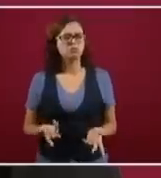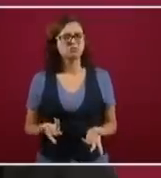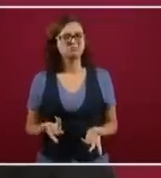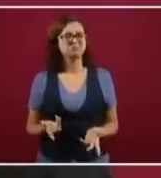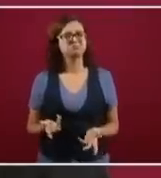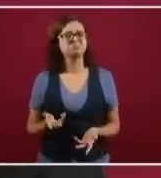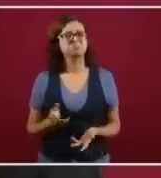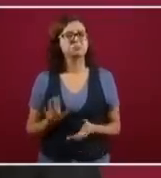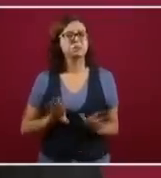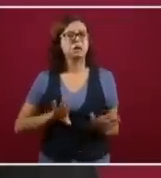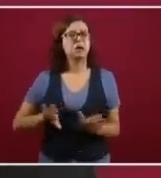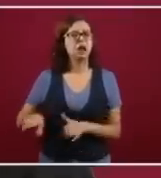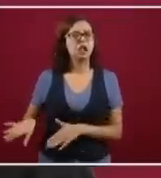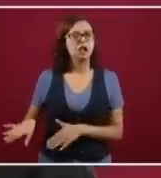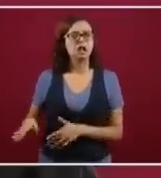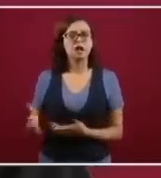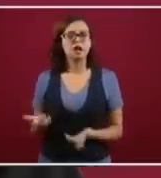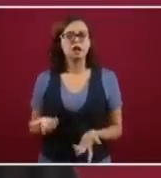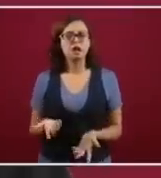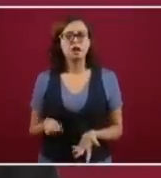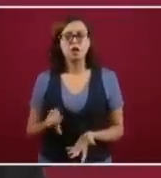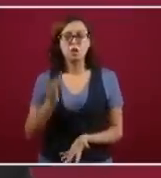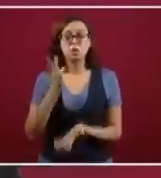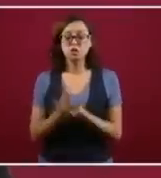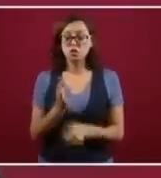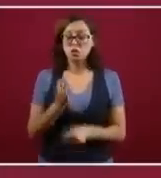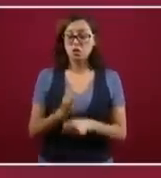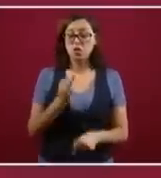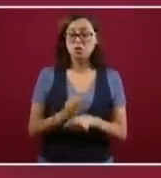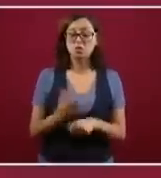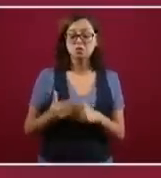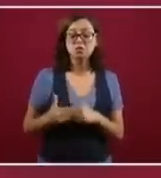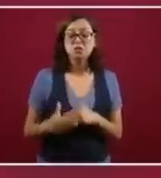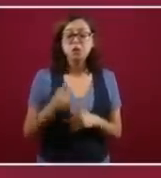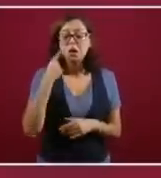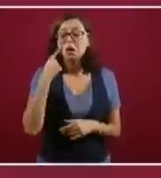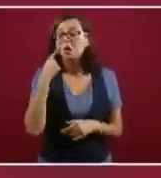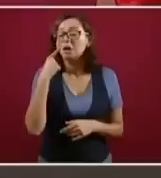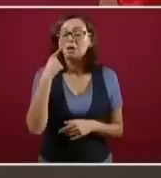Pero si nos guiamos por lo que